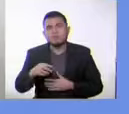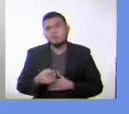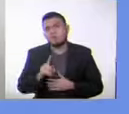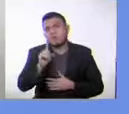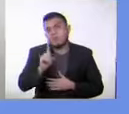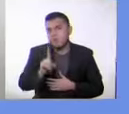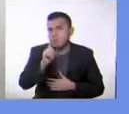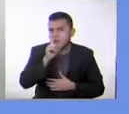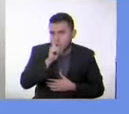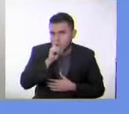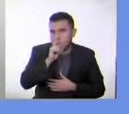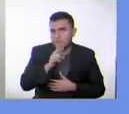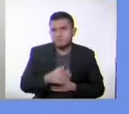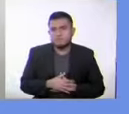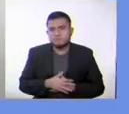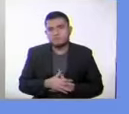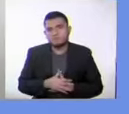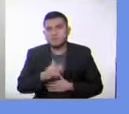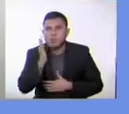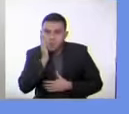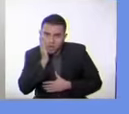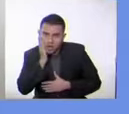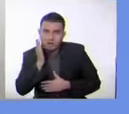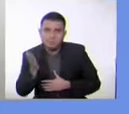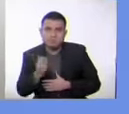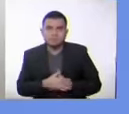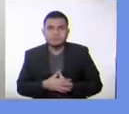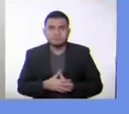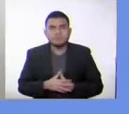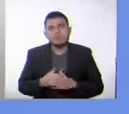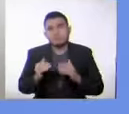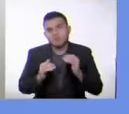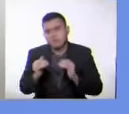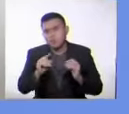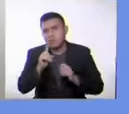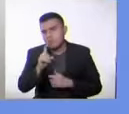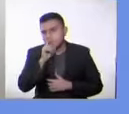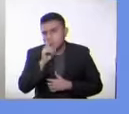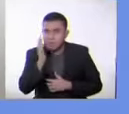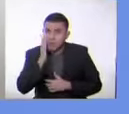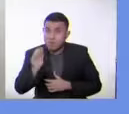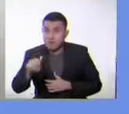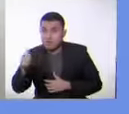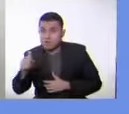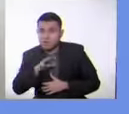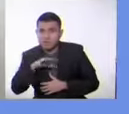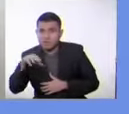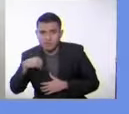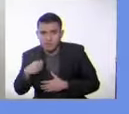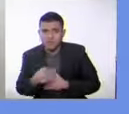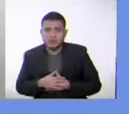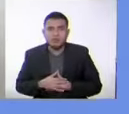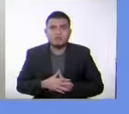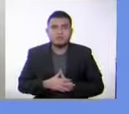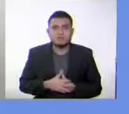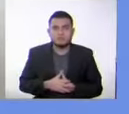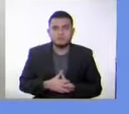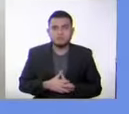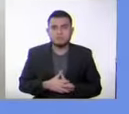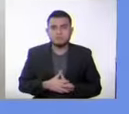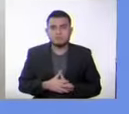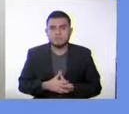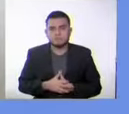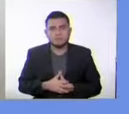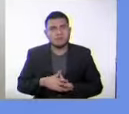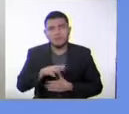monoparentales, familia monoparental extendida también, familias monoparentales complejas,